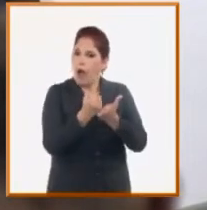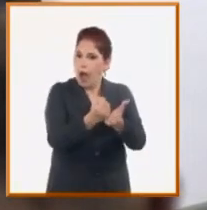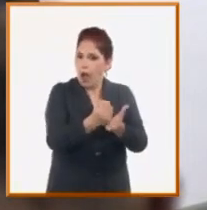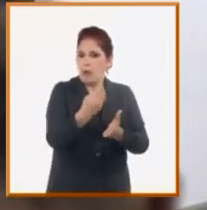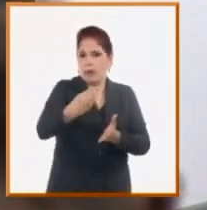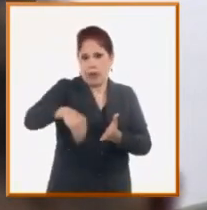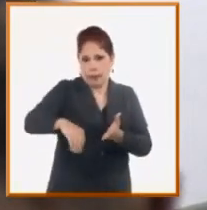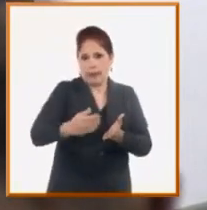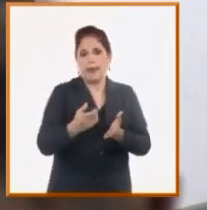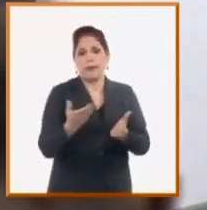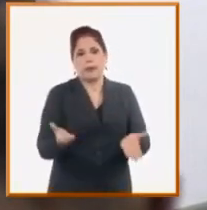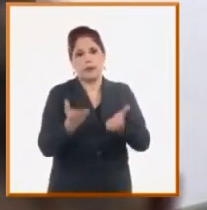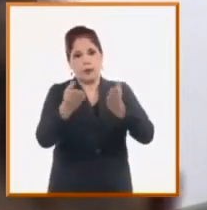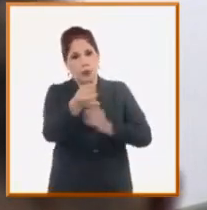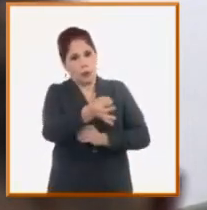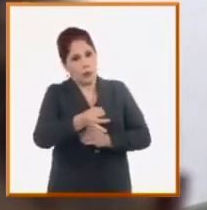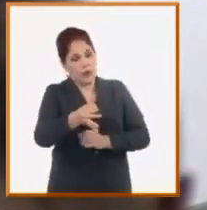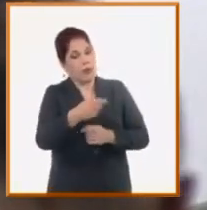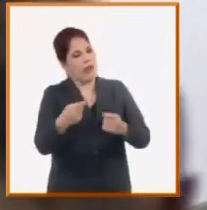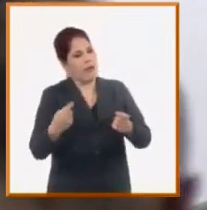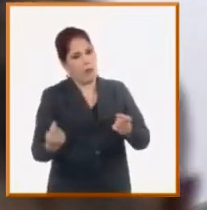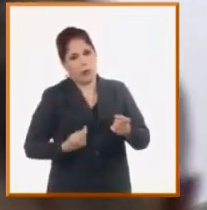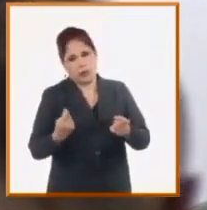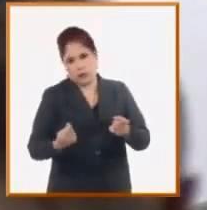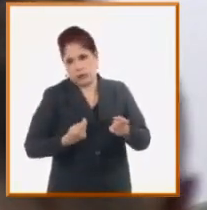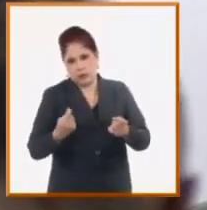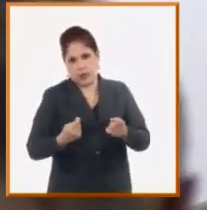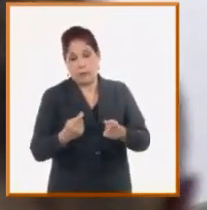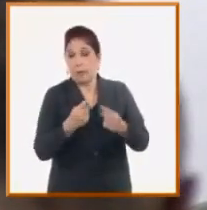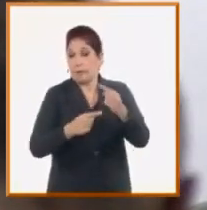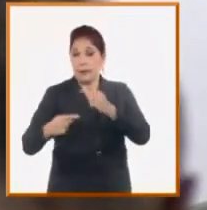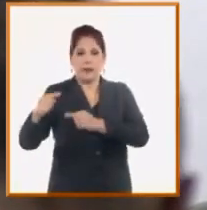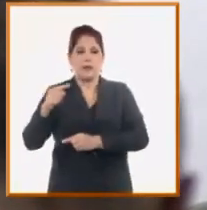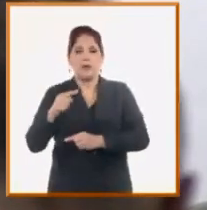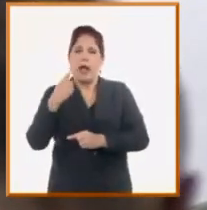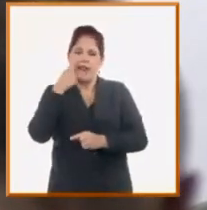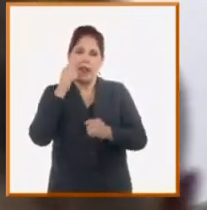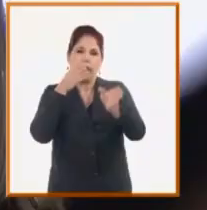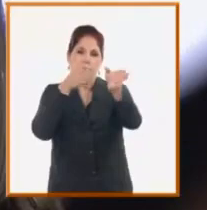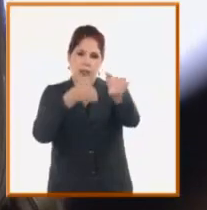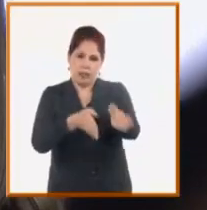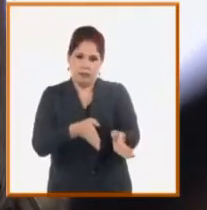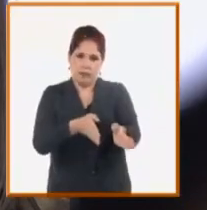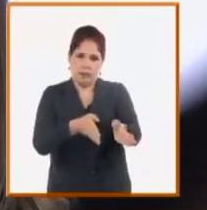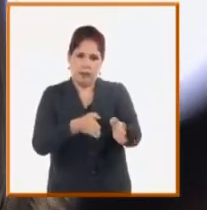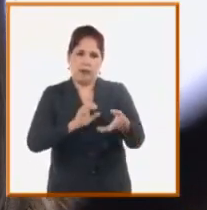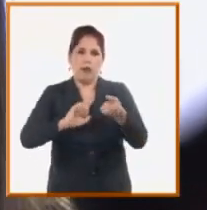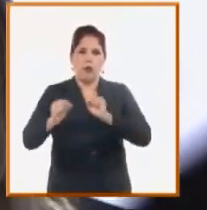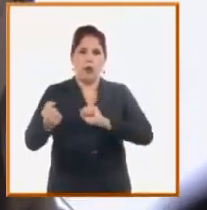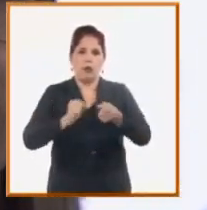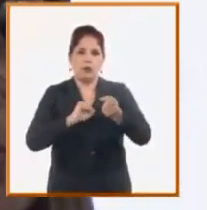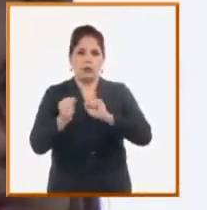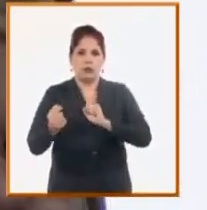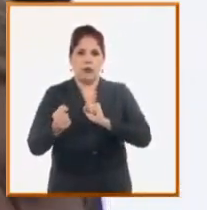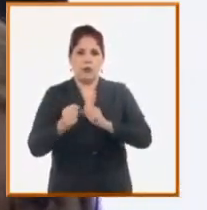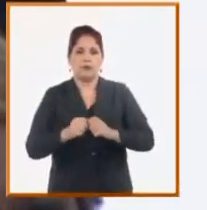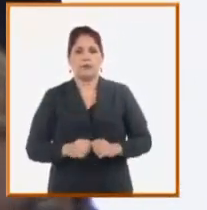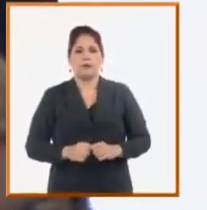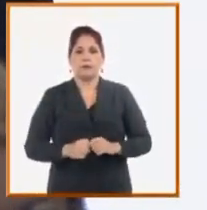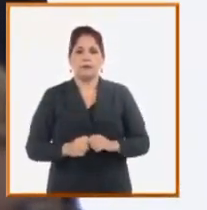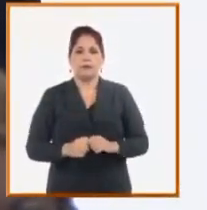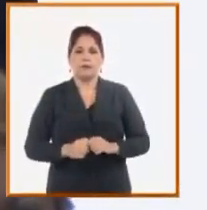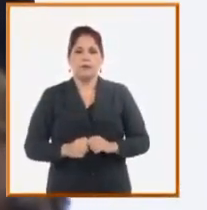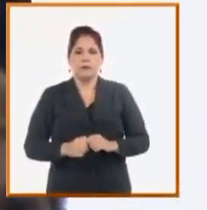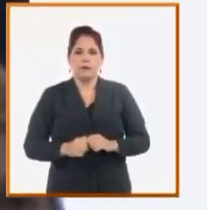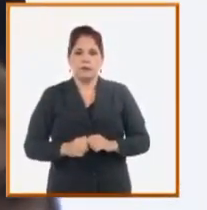Entonces eso tenemos que lucharlo y tenemos que, sobre todo, restituir la disciplina y el control en este sentido.